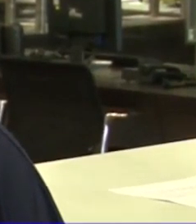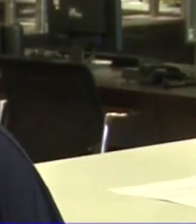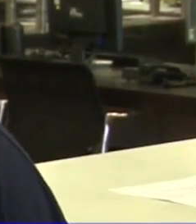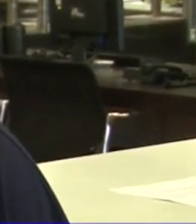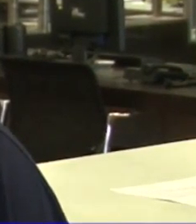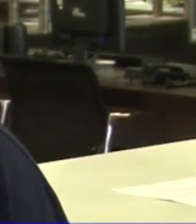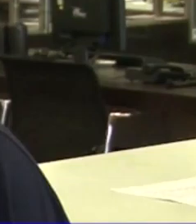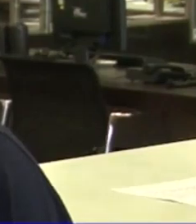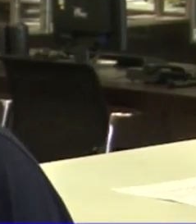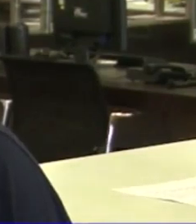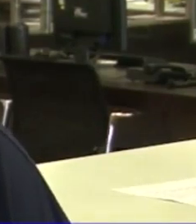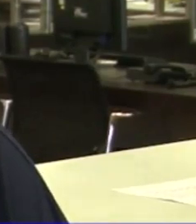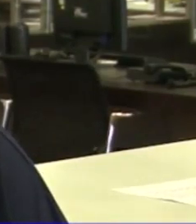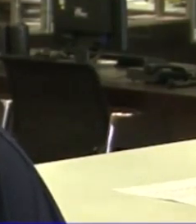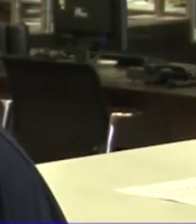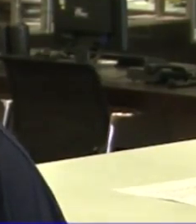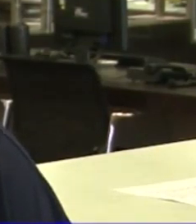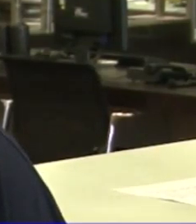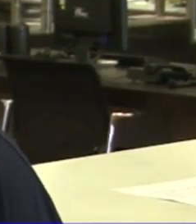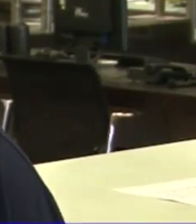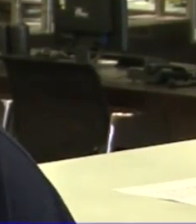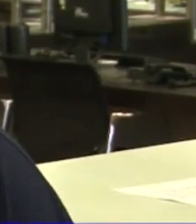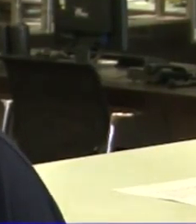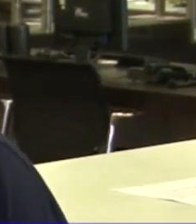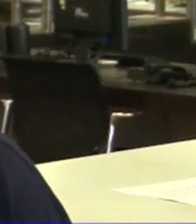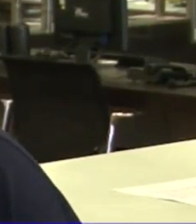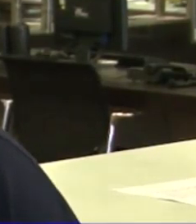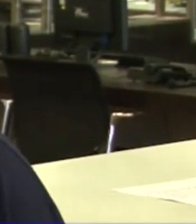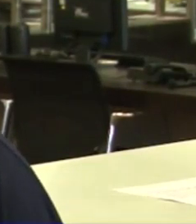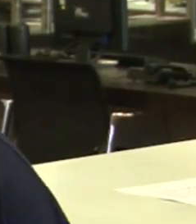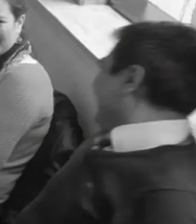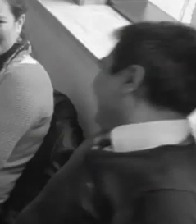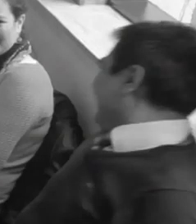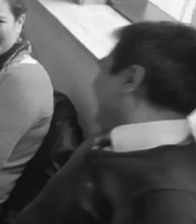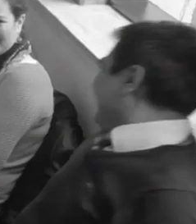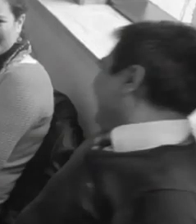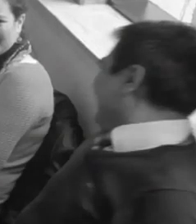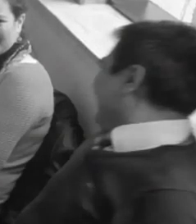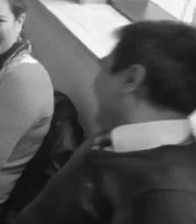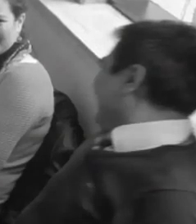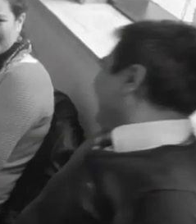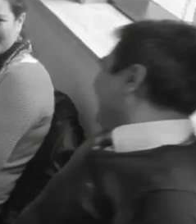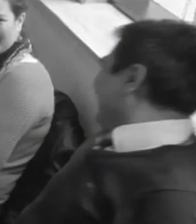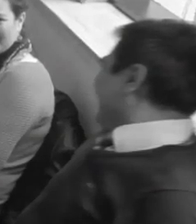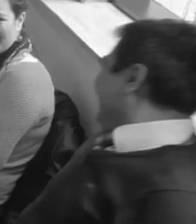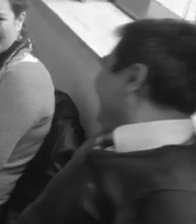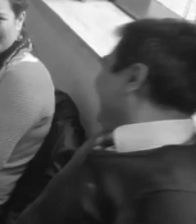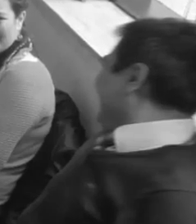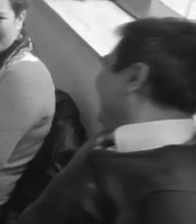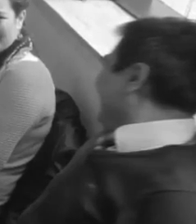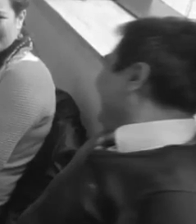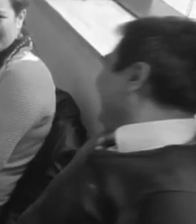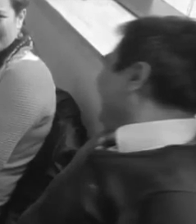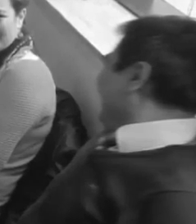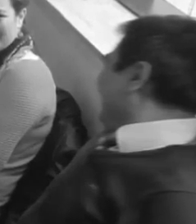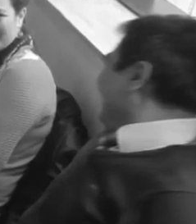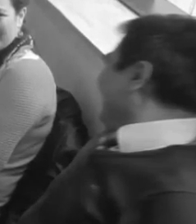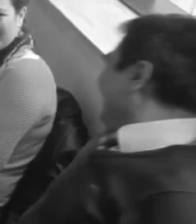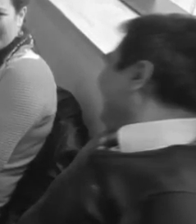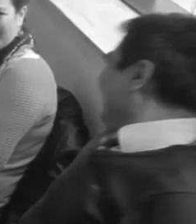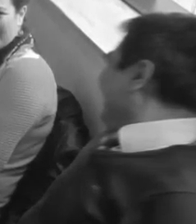La posibilidad que tuve de vivenciar esta experiencia acá en la BCN fue realmente muy, muy valiosa. Cambió mi percepción de este